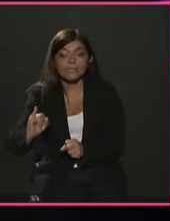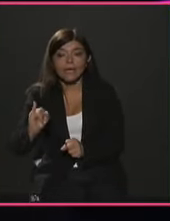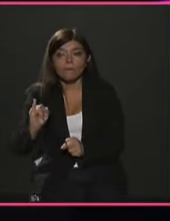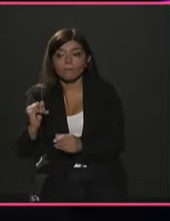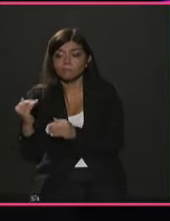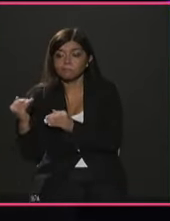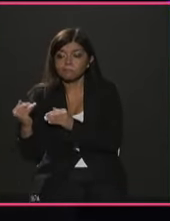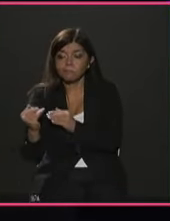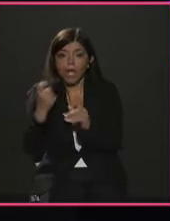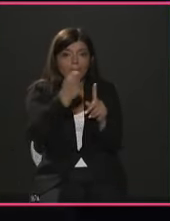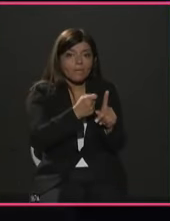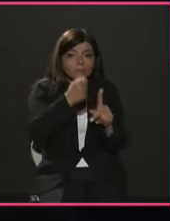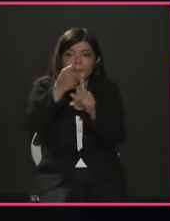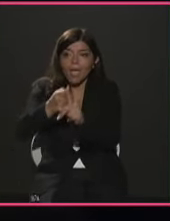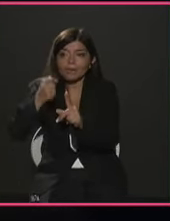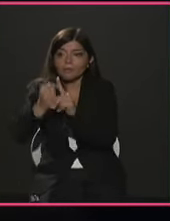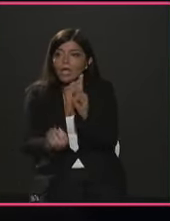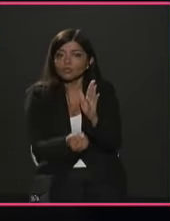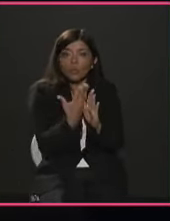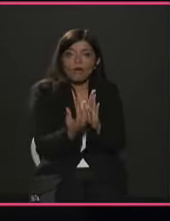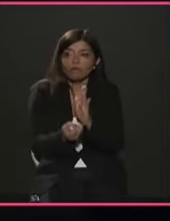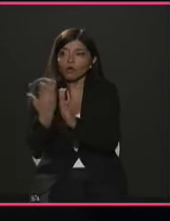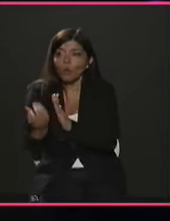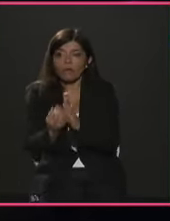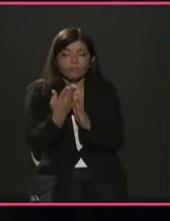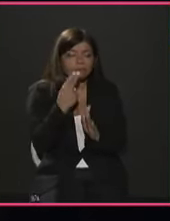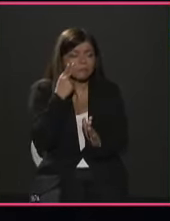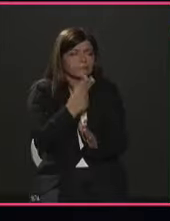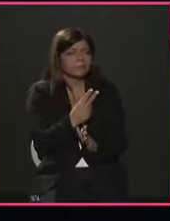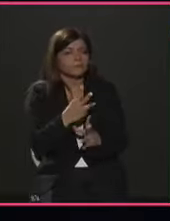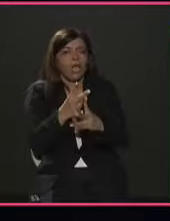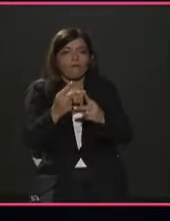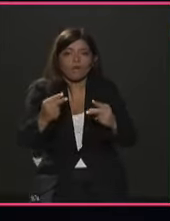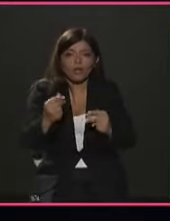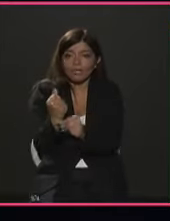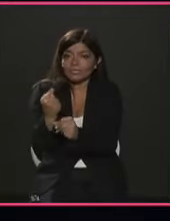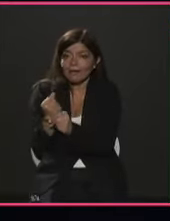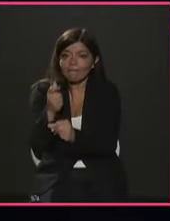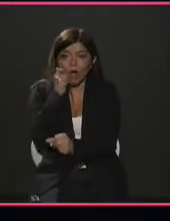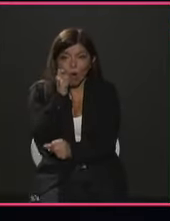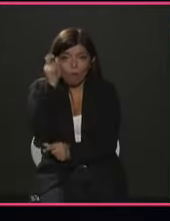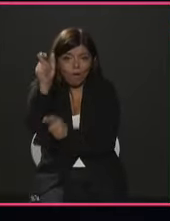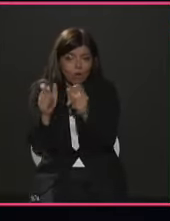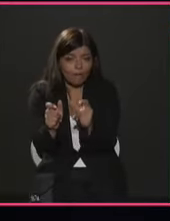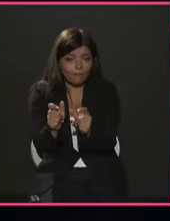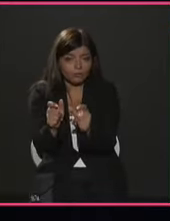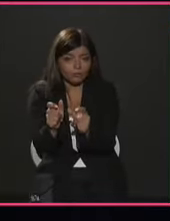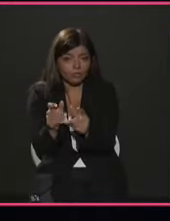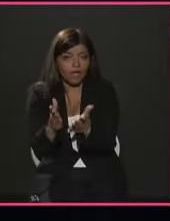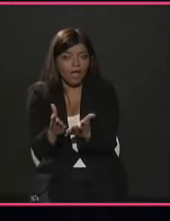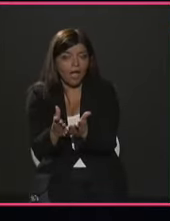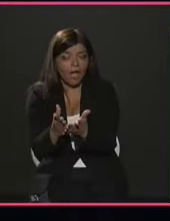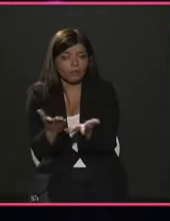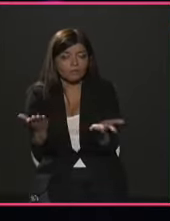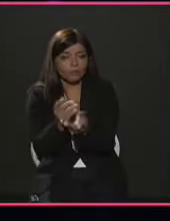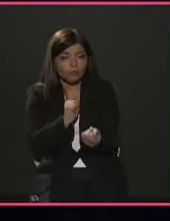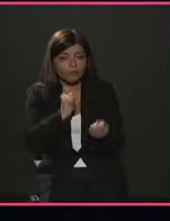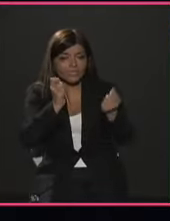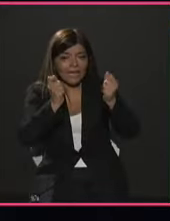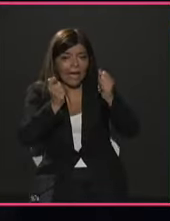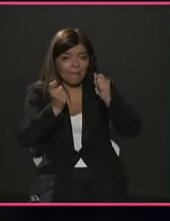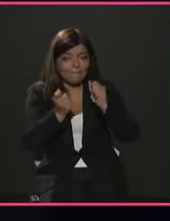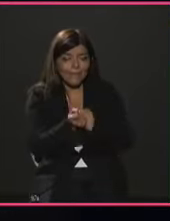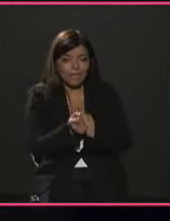cada mes y cada uno afecta Cómo se valora el trabajo humano diría que estamos cambiando donde